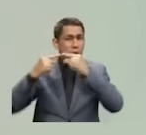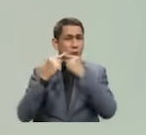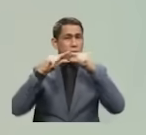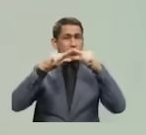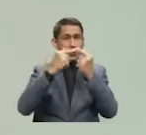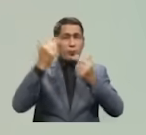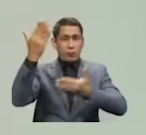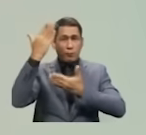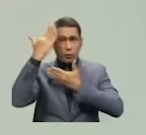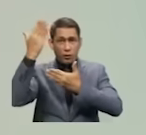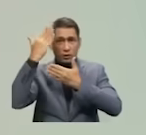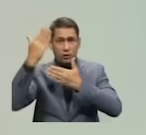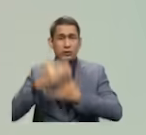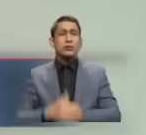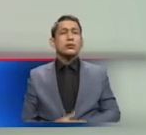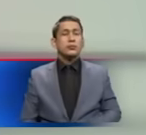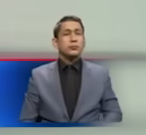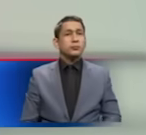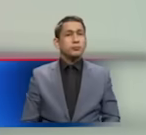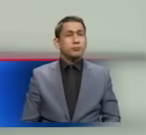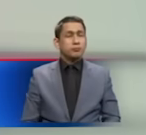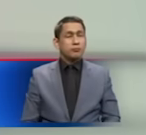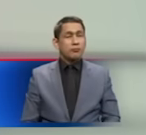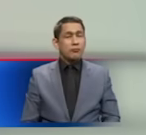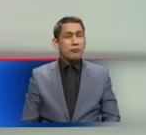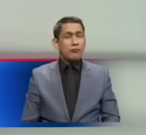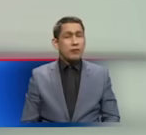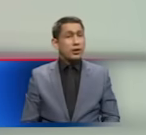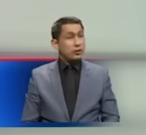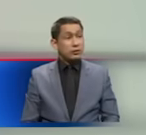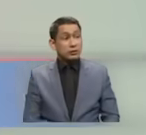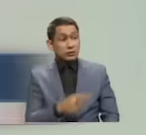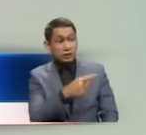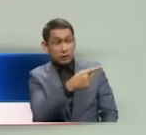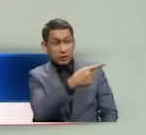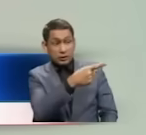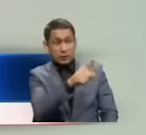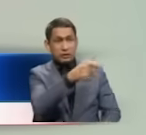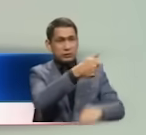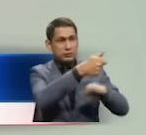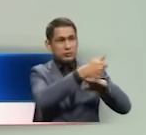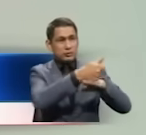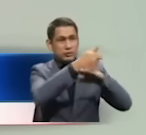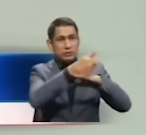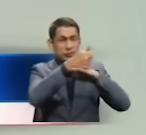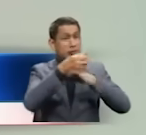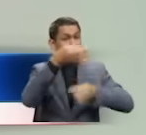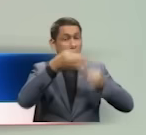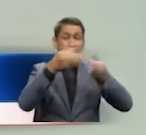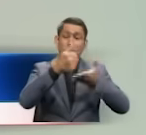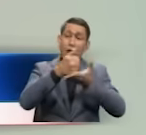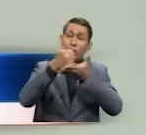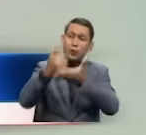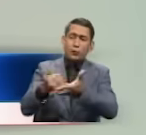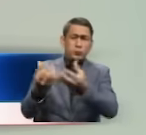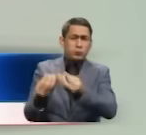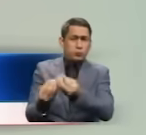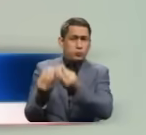ha pasado con las garantías jurisdiccionales? No solamente se han beneficiado a delincuentes, también se han